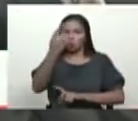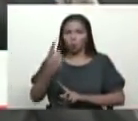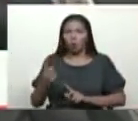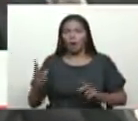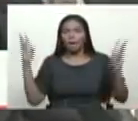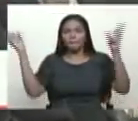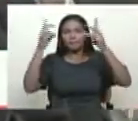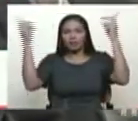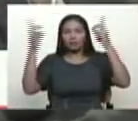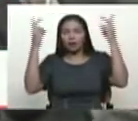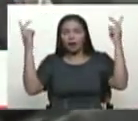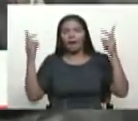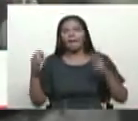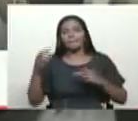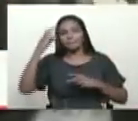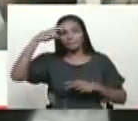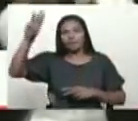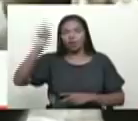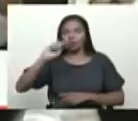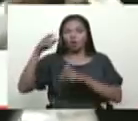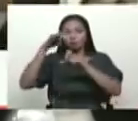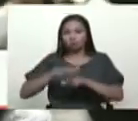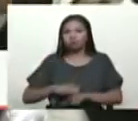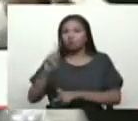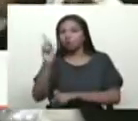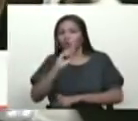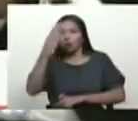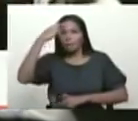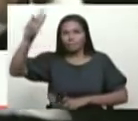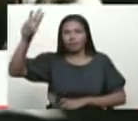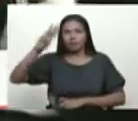México, no te dejes México,